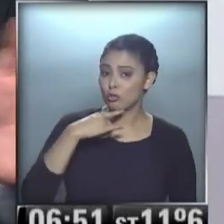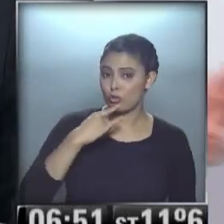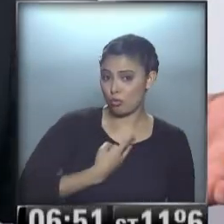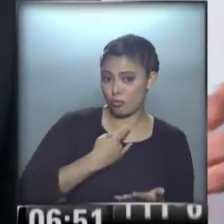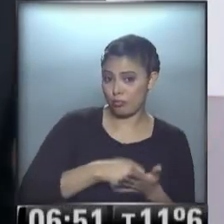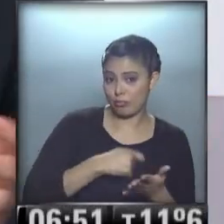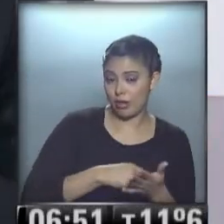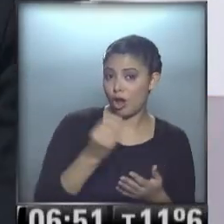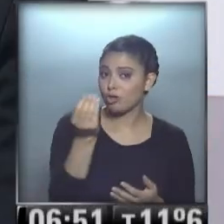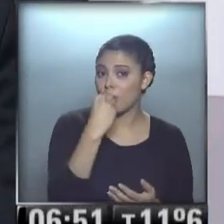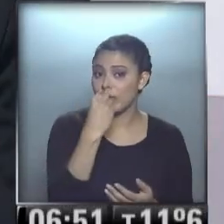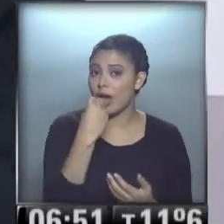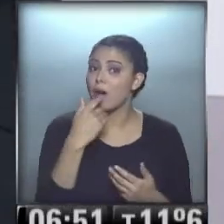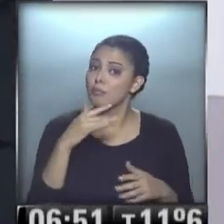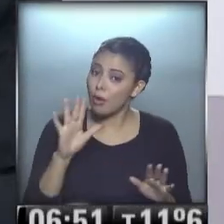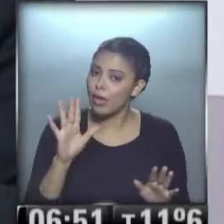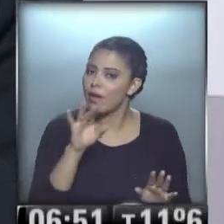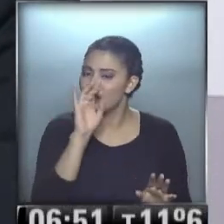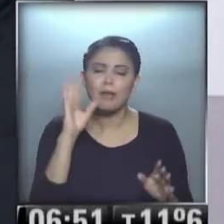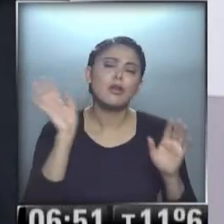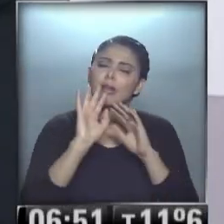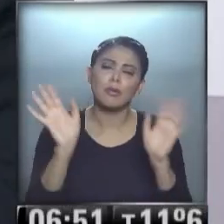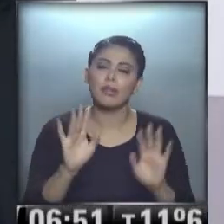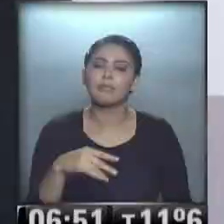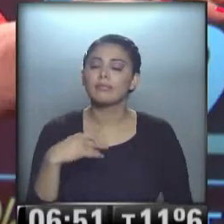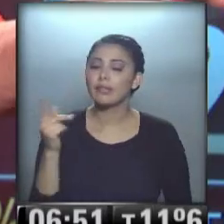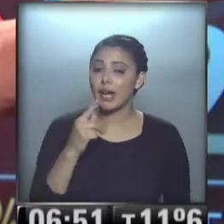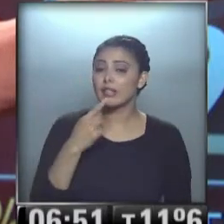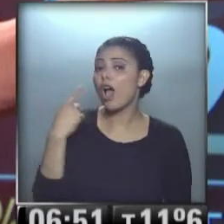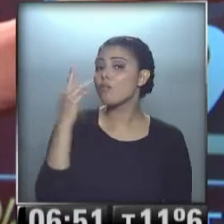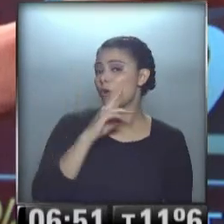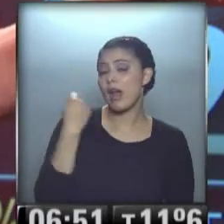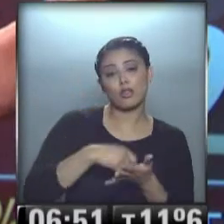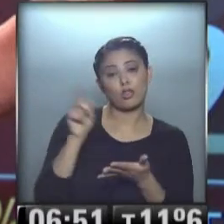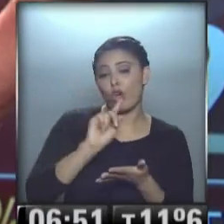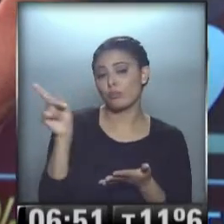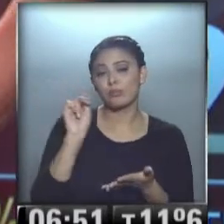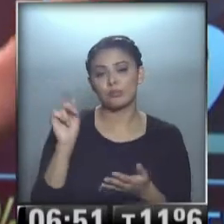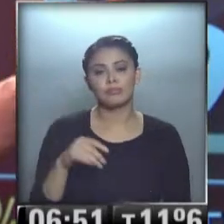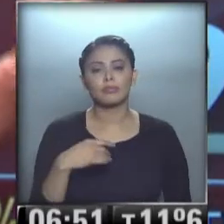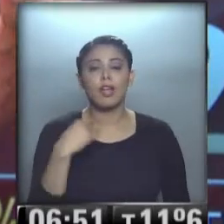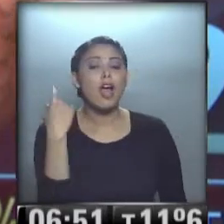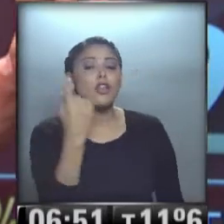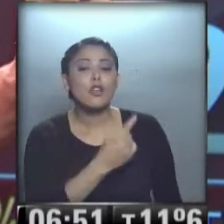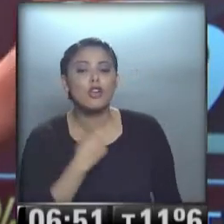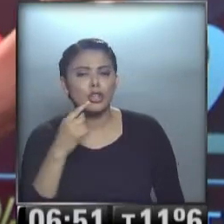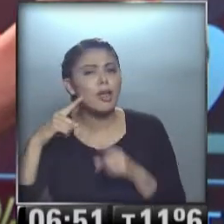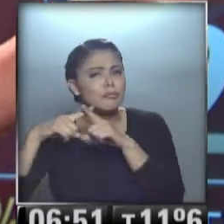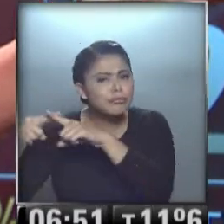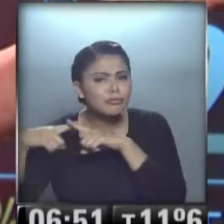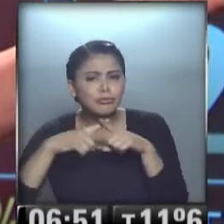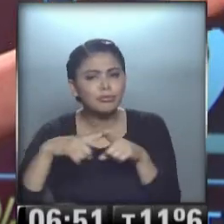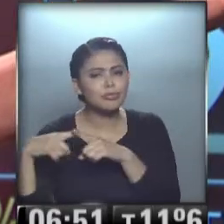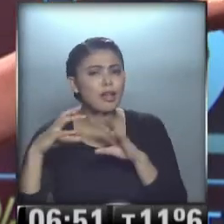comida la podemos costear de alguna... No, no, bueno, no, no importa. Una, las mujeres no pagan. Mi amigo Contiñelo la paga. Está bien, mientras ya está. Nosotros salió un colaborador.